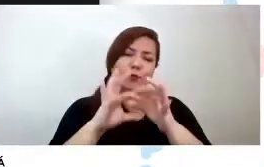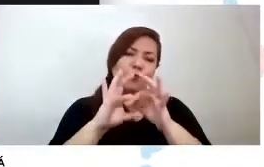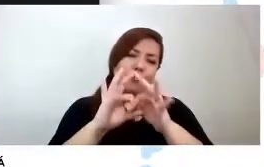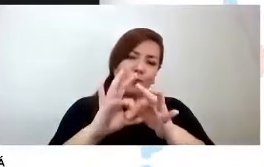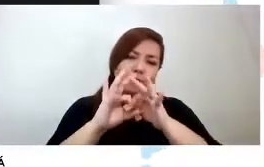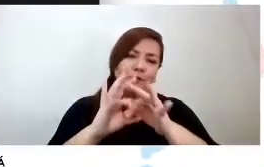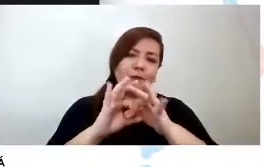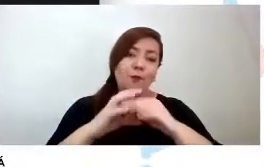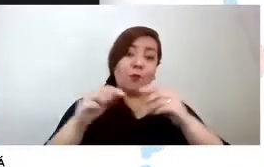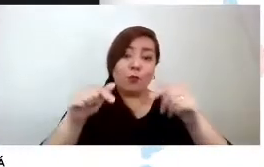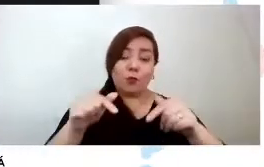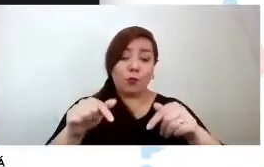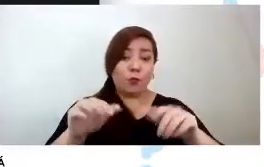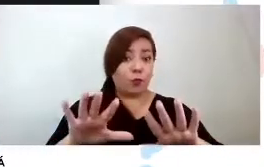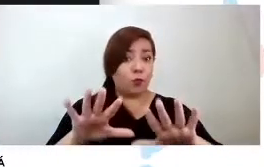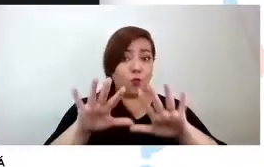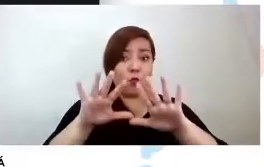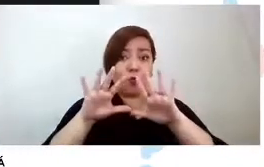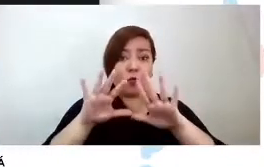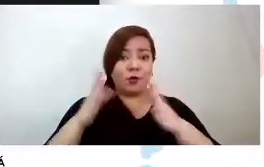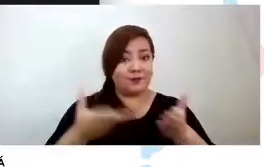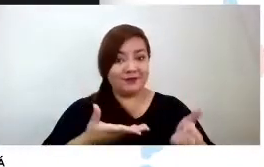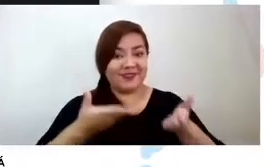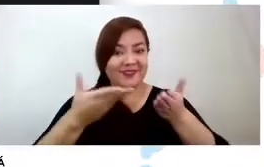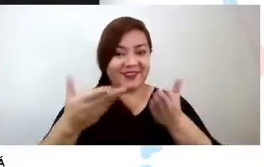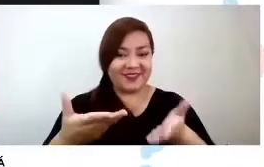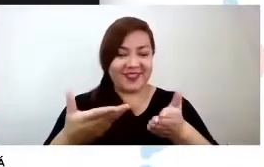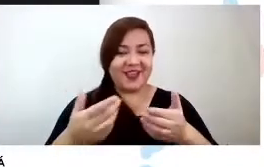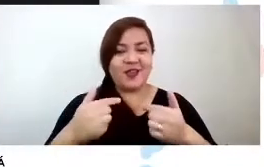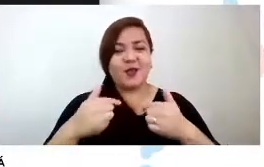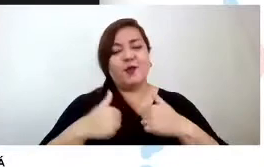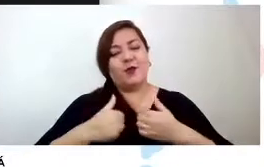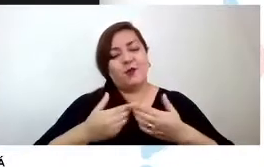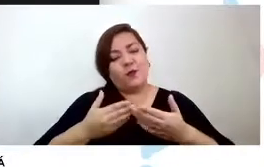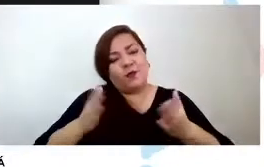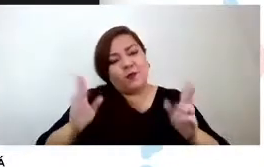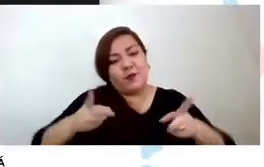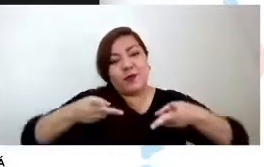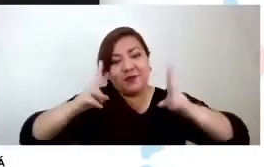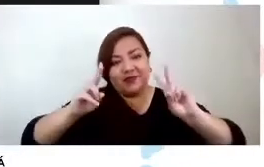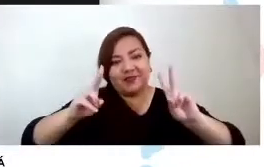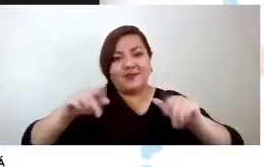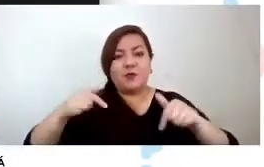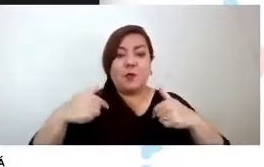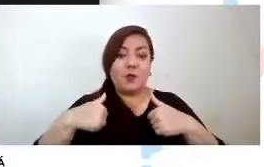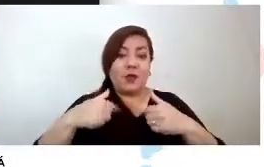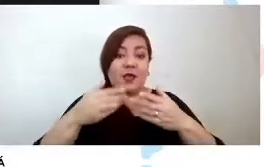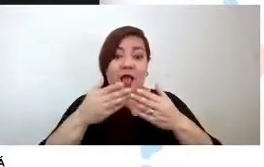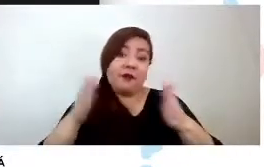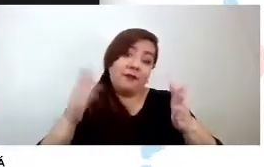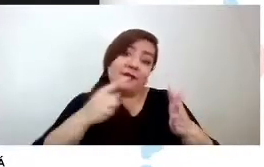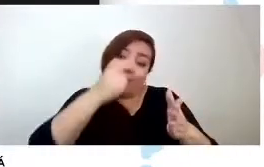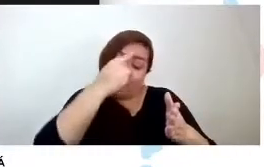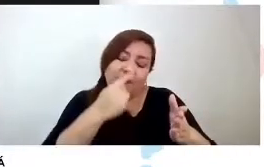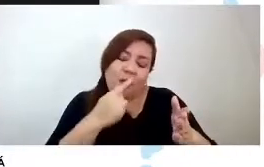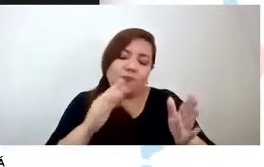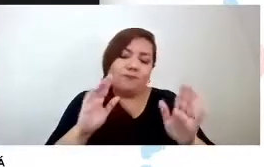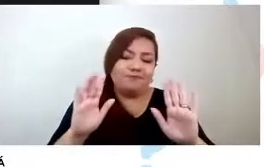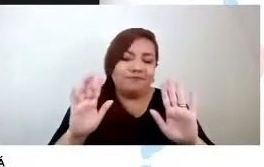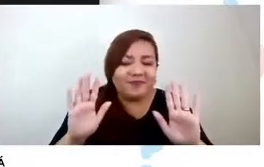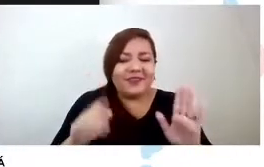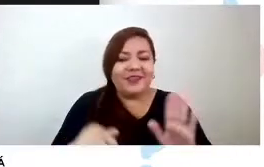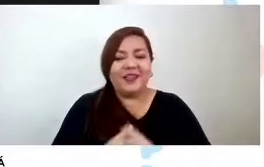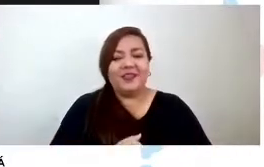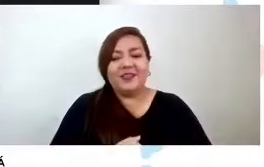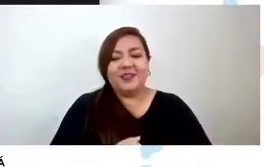esta valiosa invitación que nos hacen y por darnos el espacio para poder abrir el museo, al menos